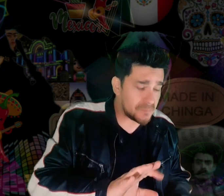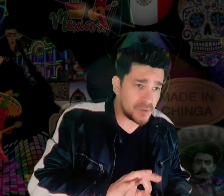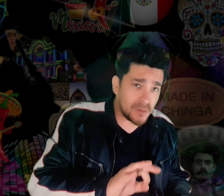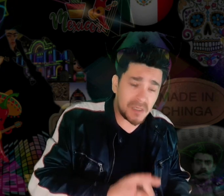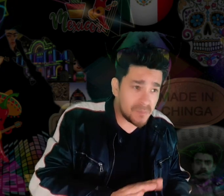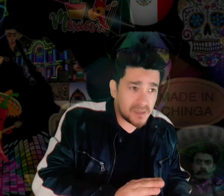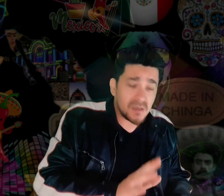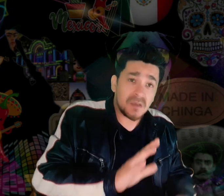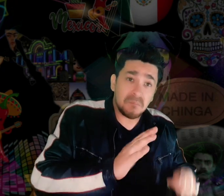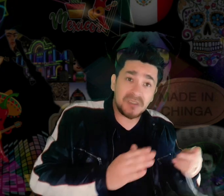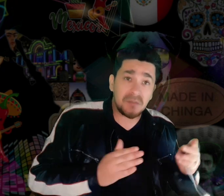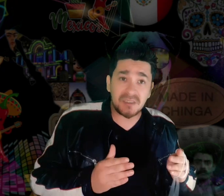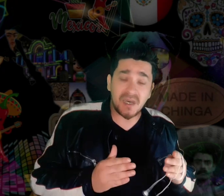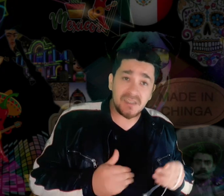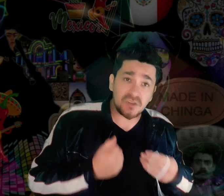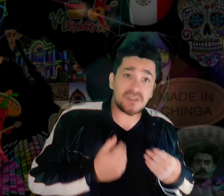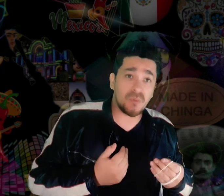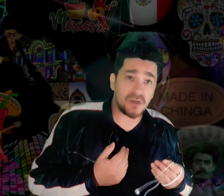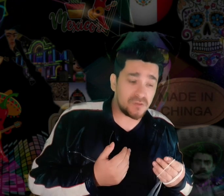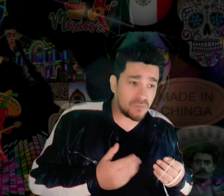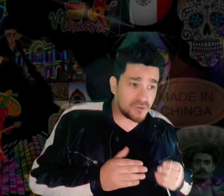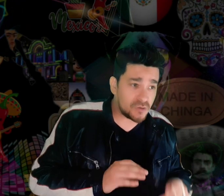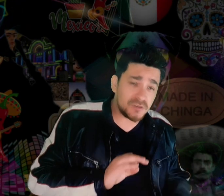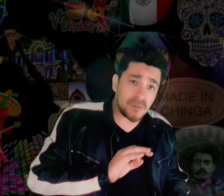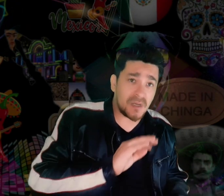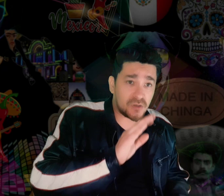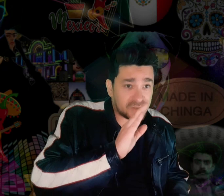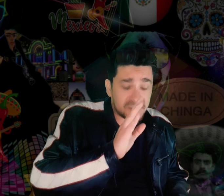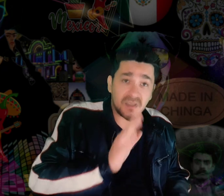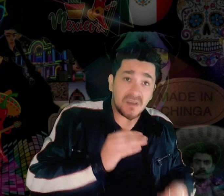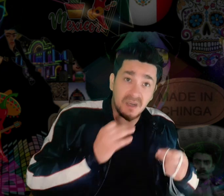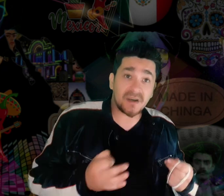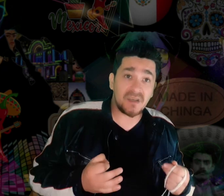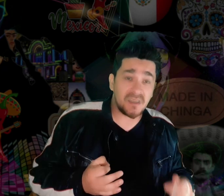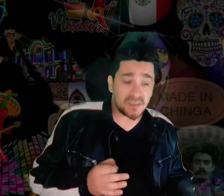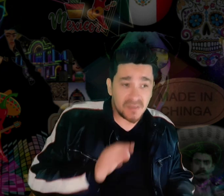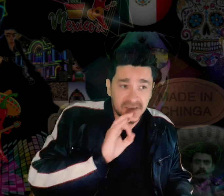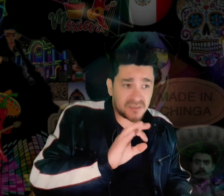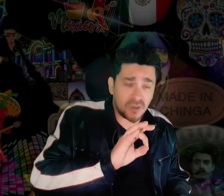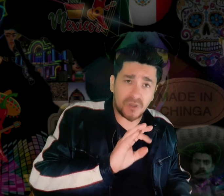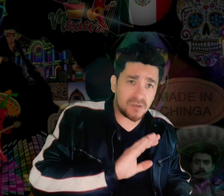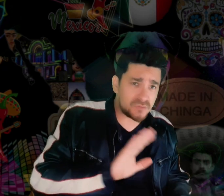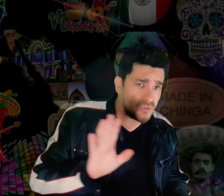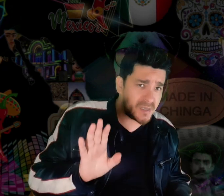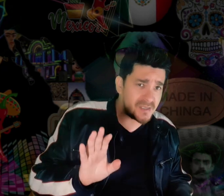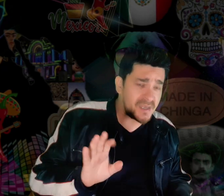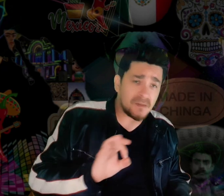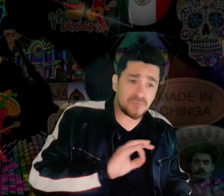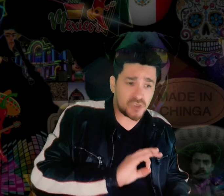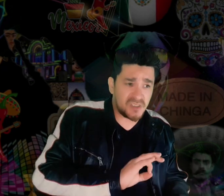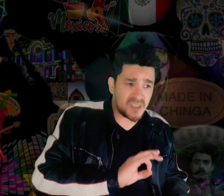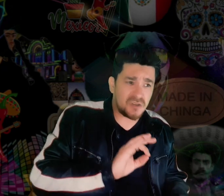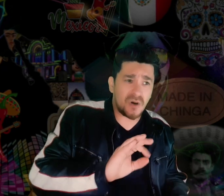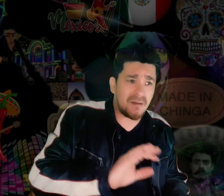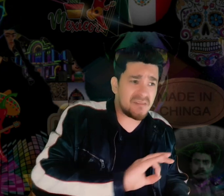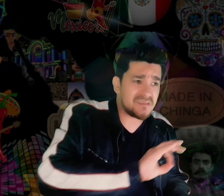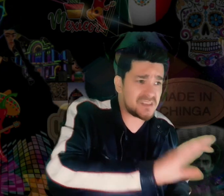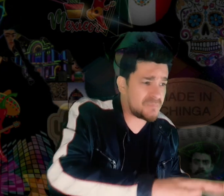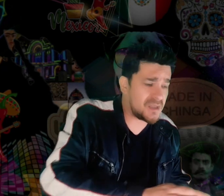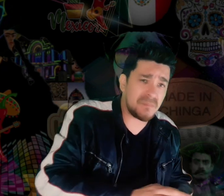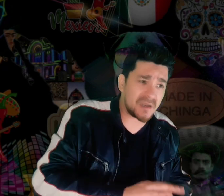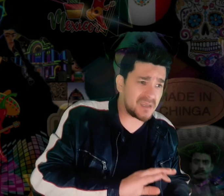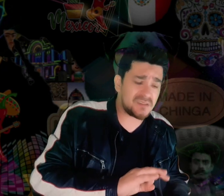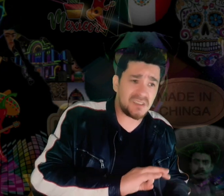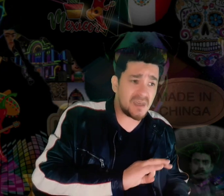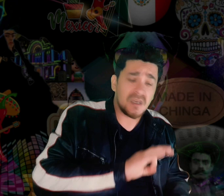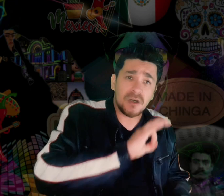de rosa, pero van a ver mitad y mitad, y eso está bueno, ¿no? Cuando contamos las cosas, la realidad. C5N no es un canal que muchos dicen, no, habla bien